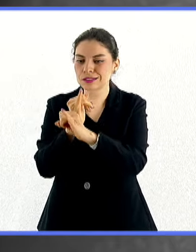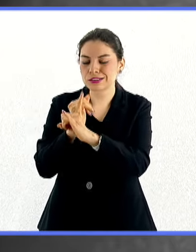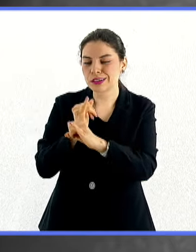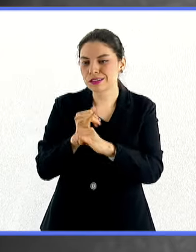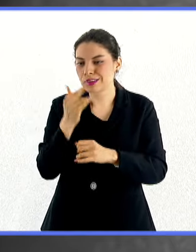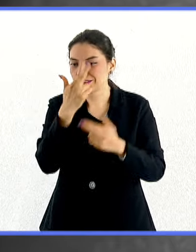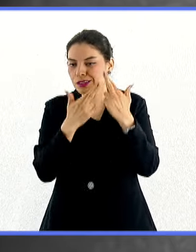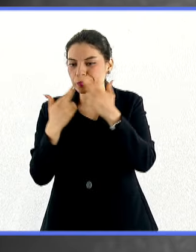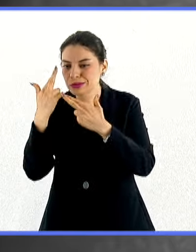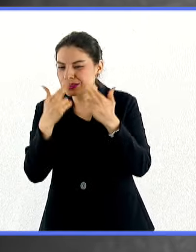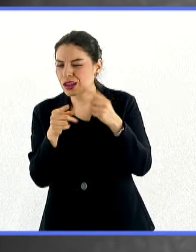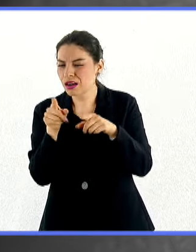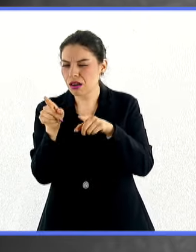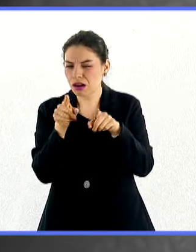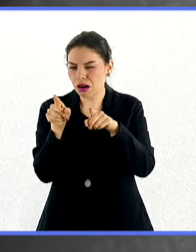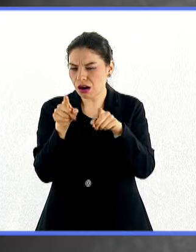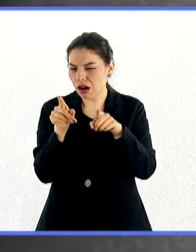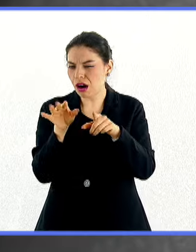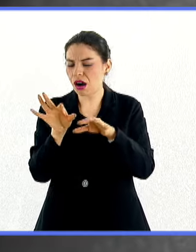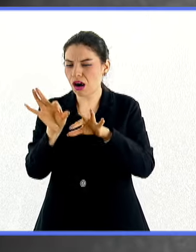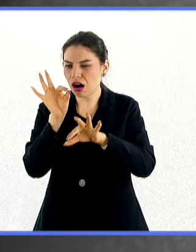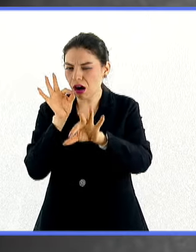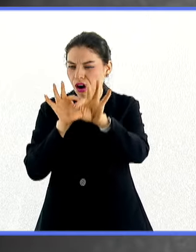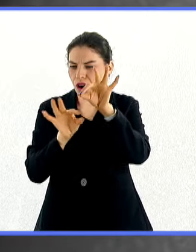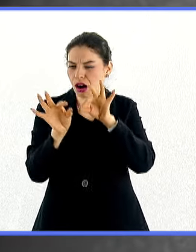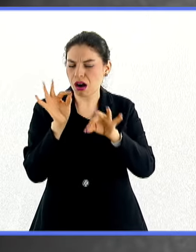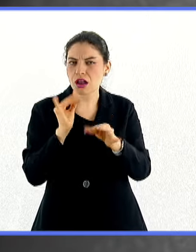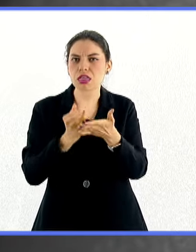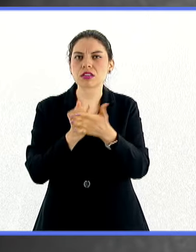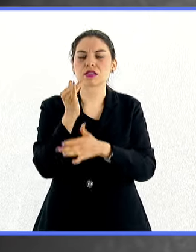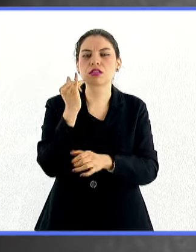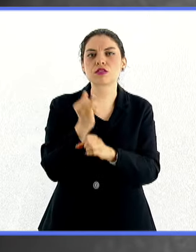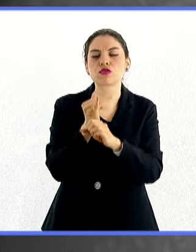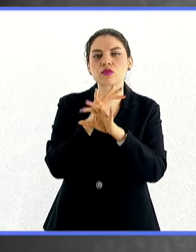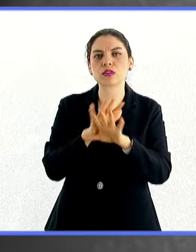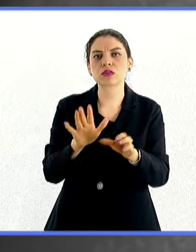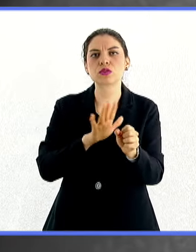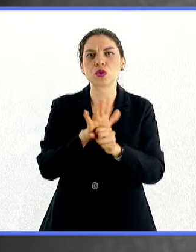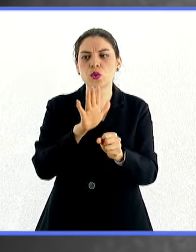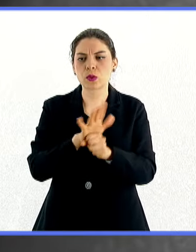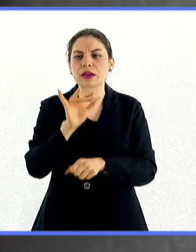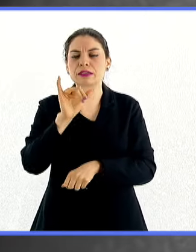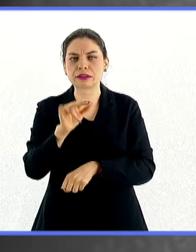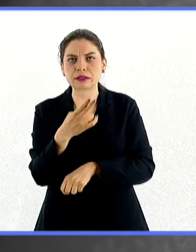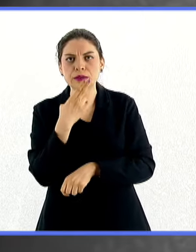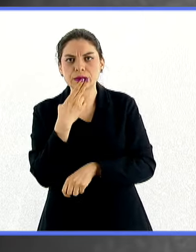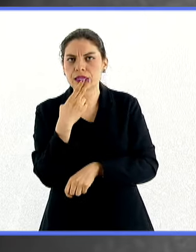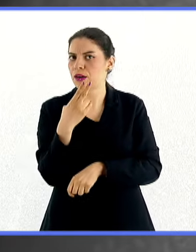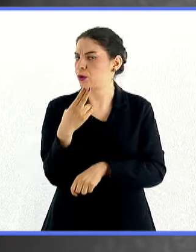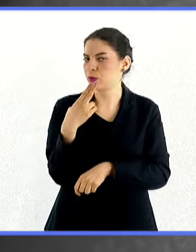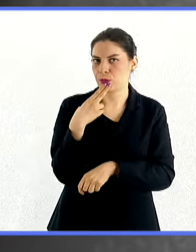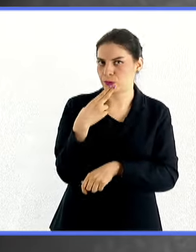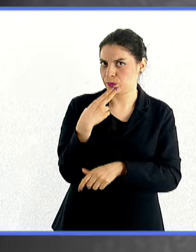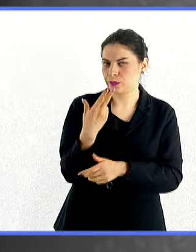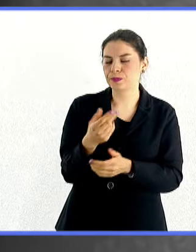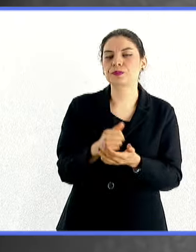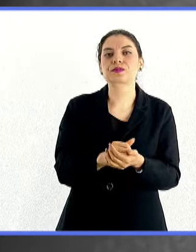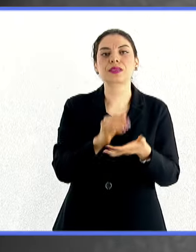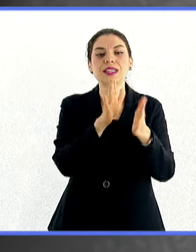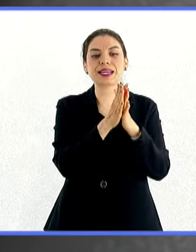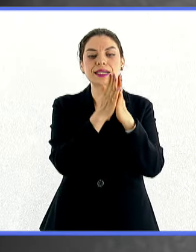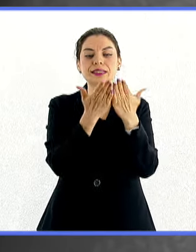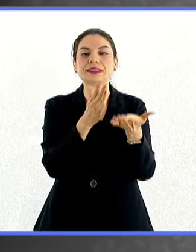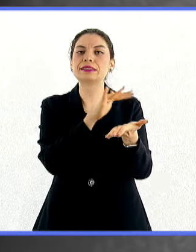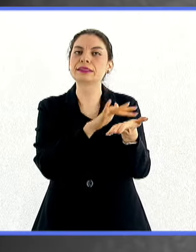a los autores, por el tono de las frases, de qué manera te puedes orientar. Entonces, la literatura y la cultura